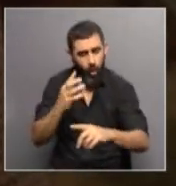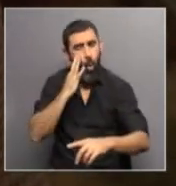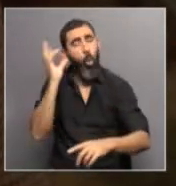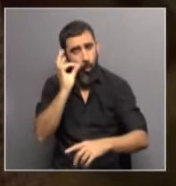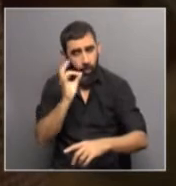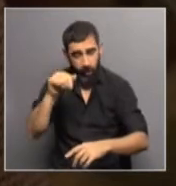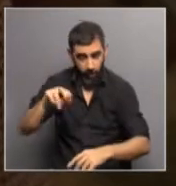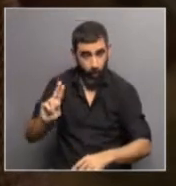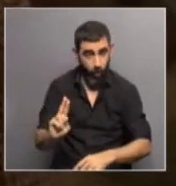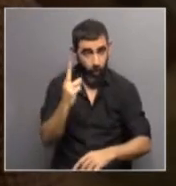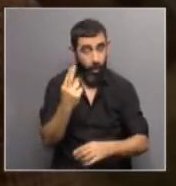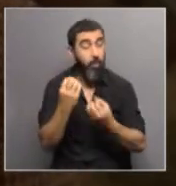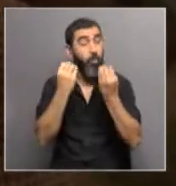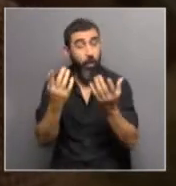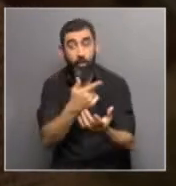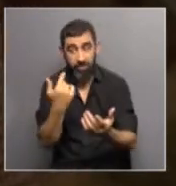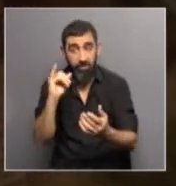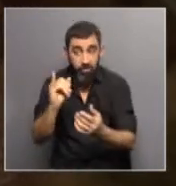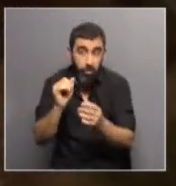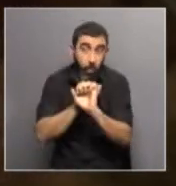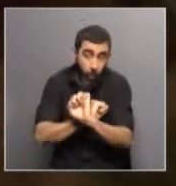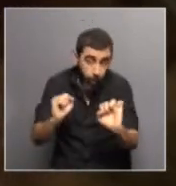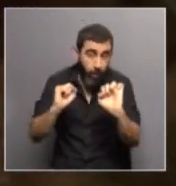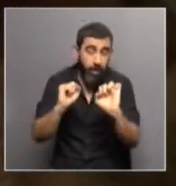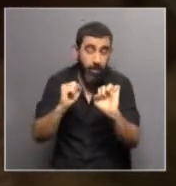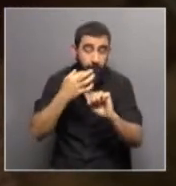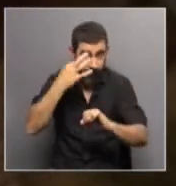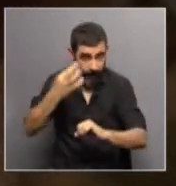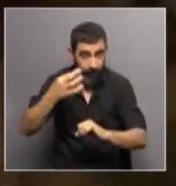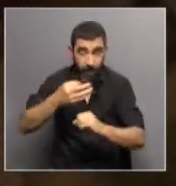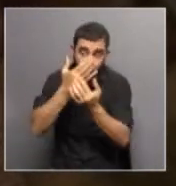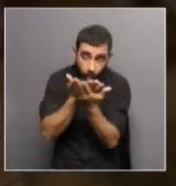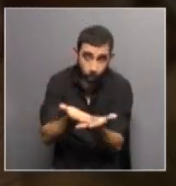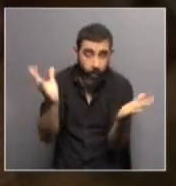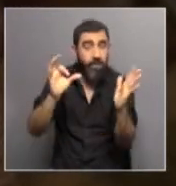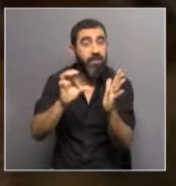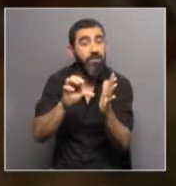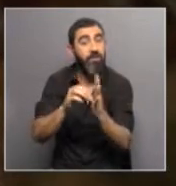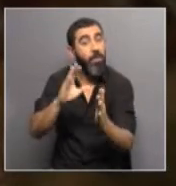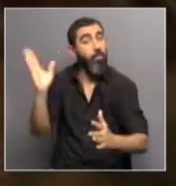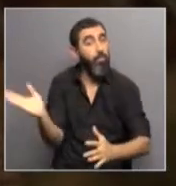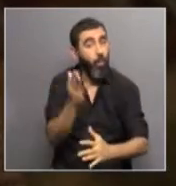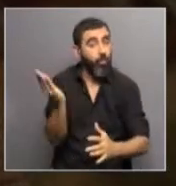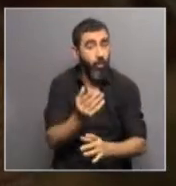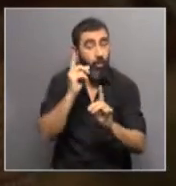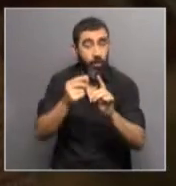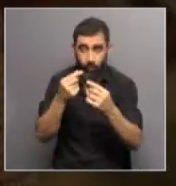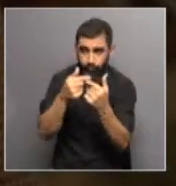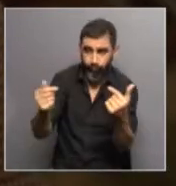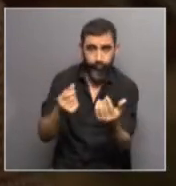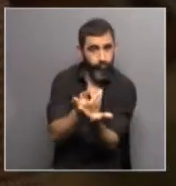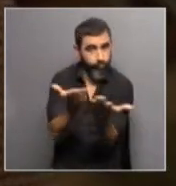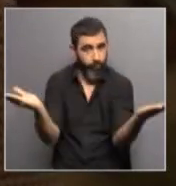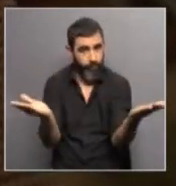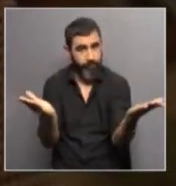el país. En la medida que nosotros seamos capaces de mostrar nuestros sistemas de producción y nuestro producto, es